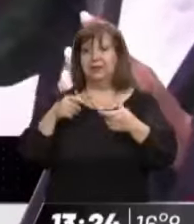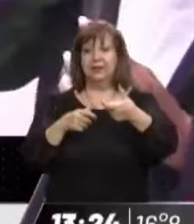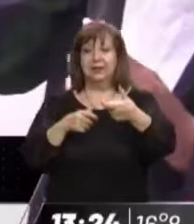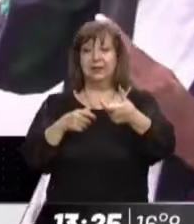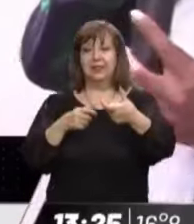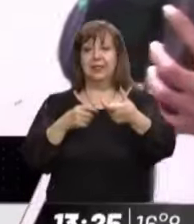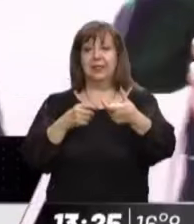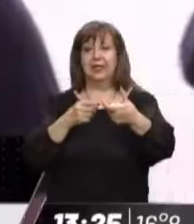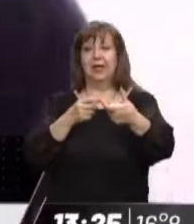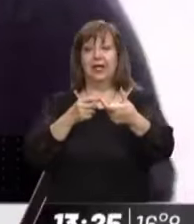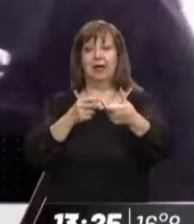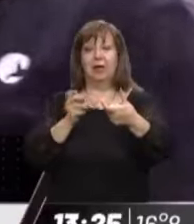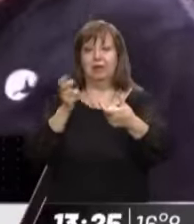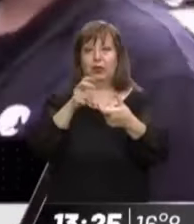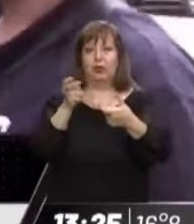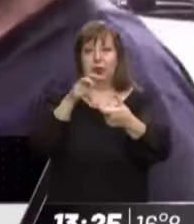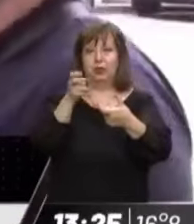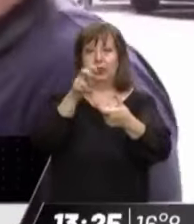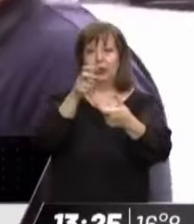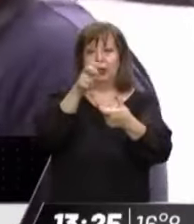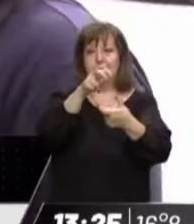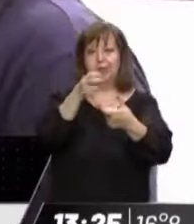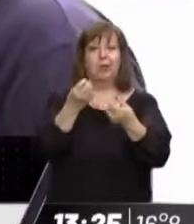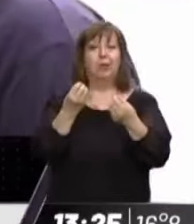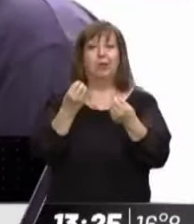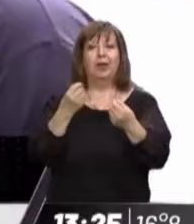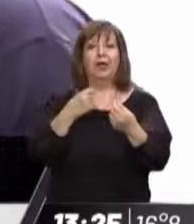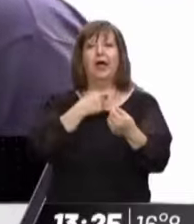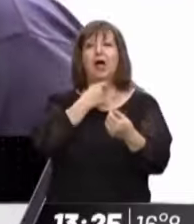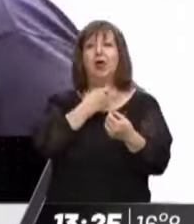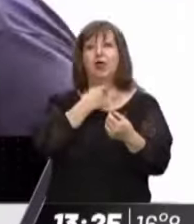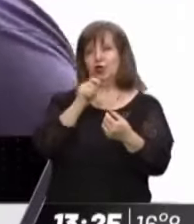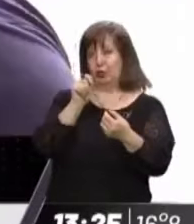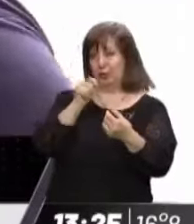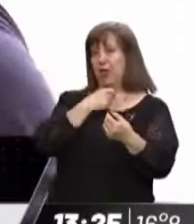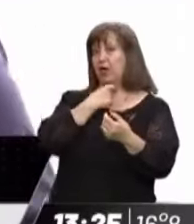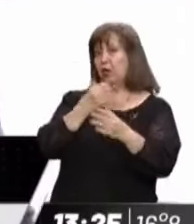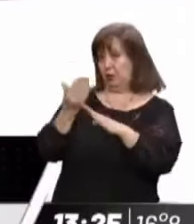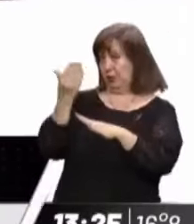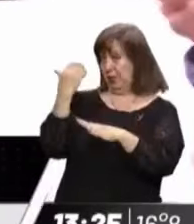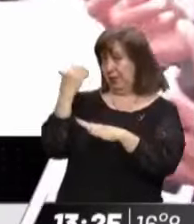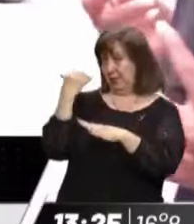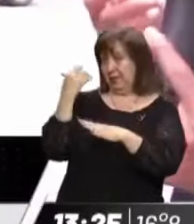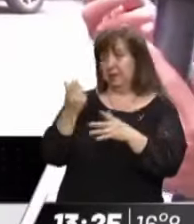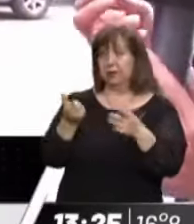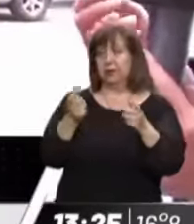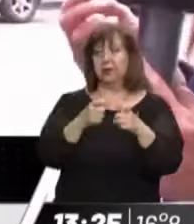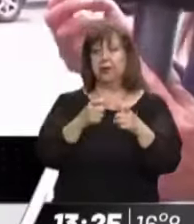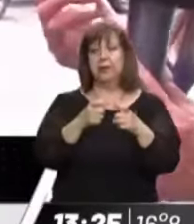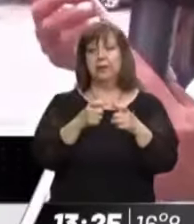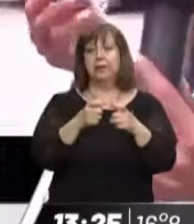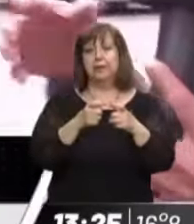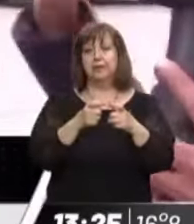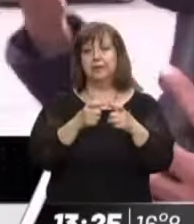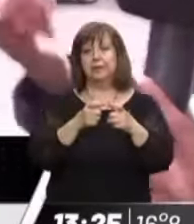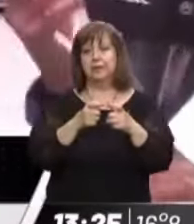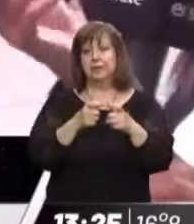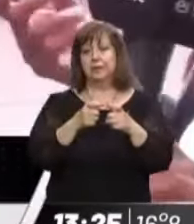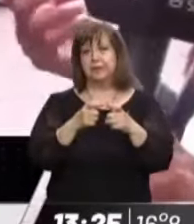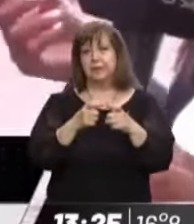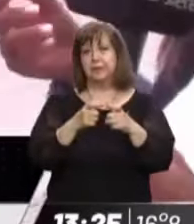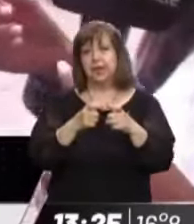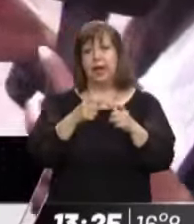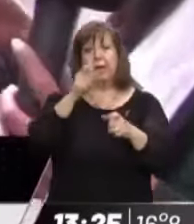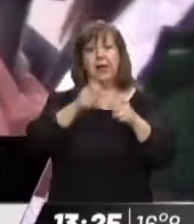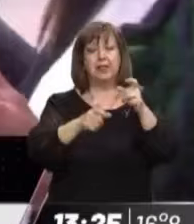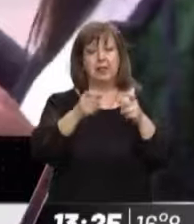Fíjense toda la gente que está subiendo esta unidad, porque en agosto de este año... El promedio de transacciones en la provincia, es decir, de